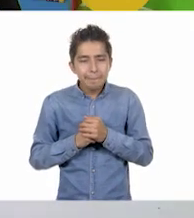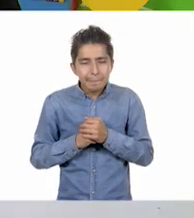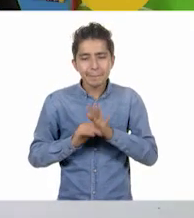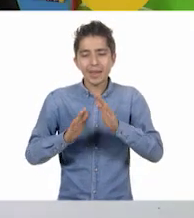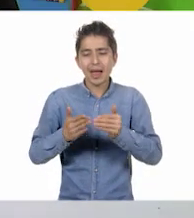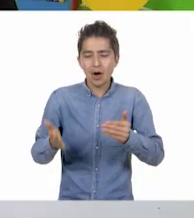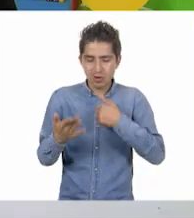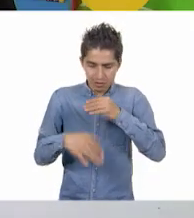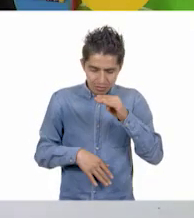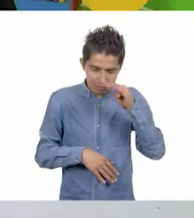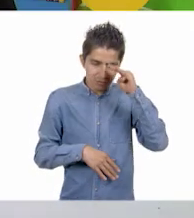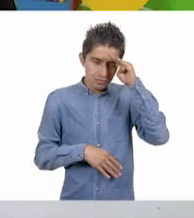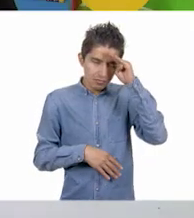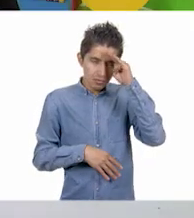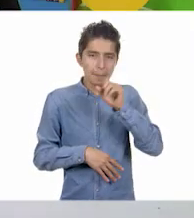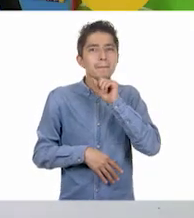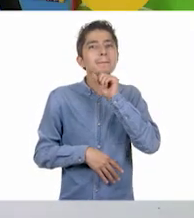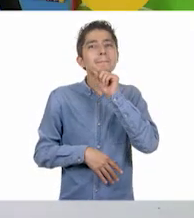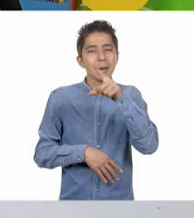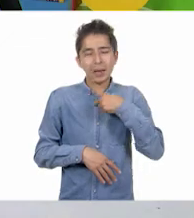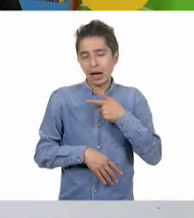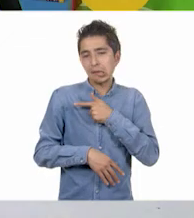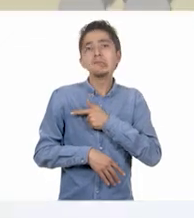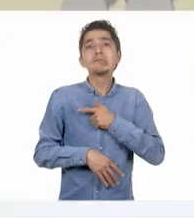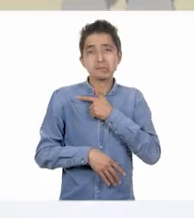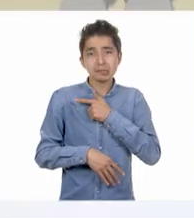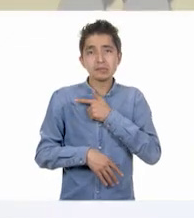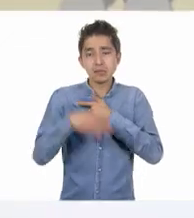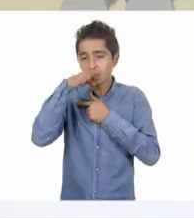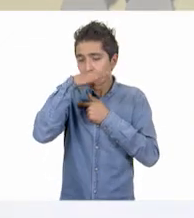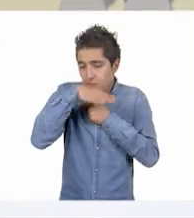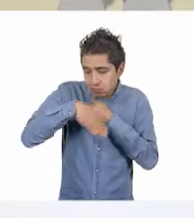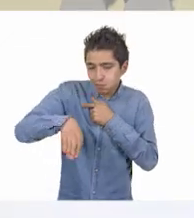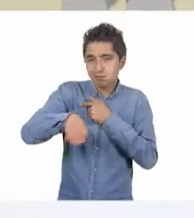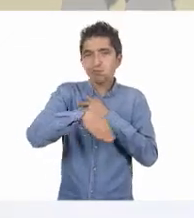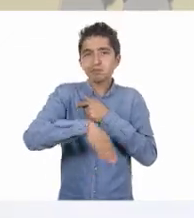Ahora que lo pienso, a mí también me gusta la trompa del elefante.